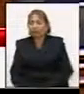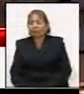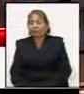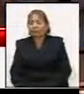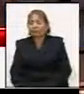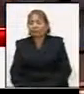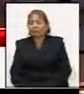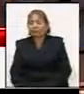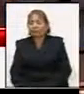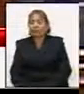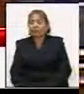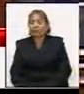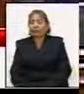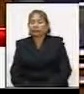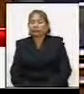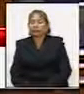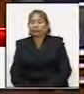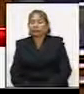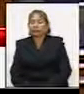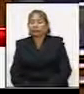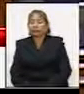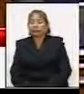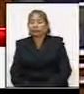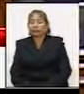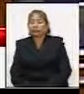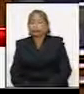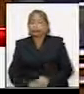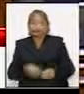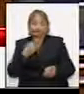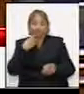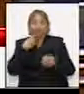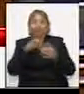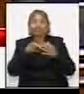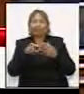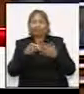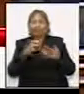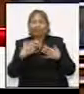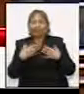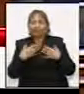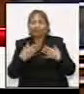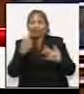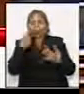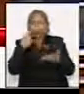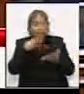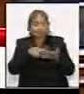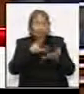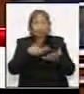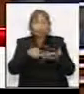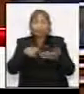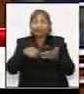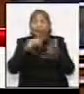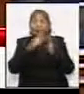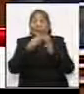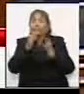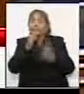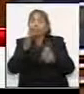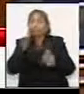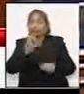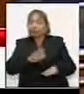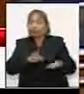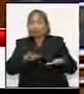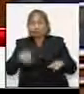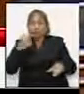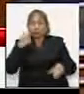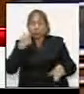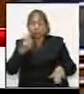Para que concluya. Gracias, Presidente. A esos promotores de la salud para que verifiquen que esos niños y